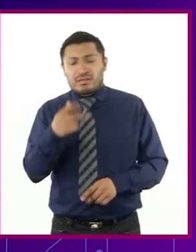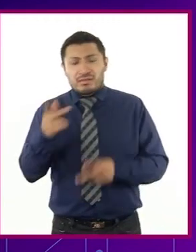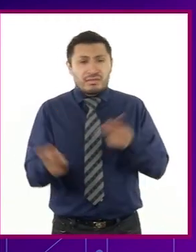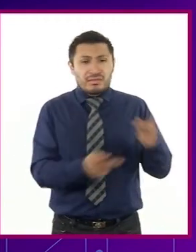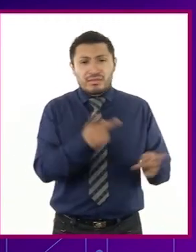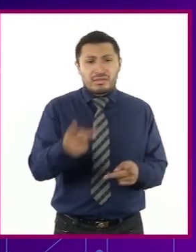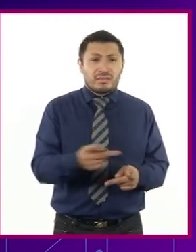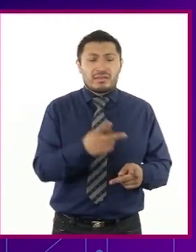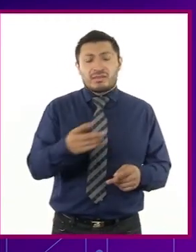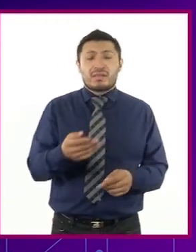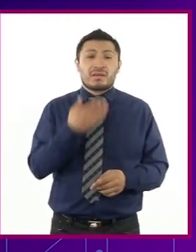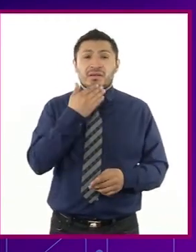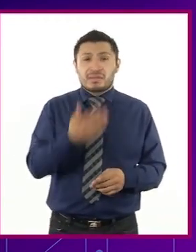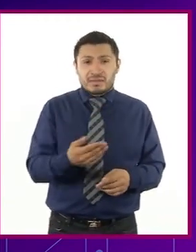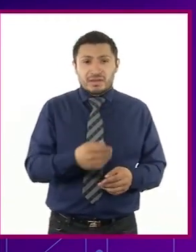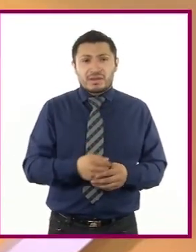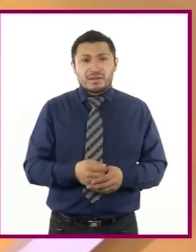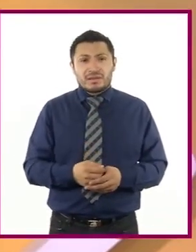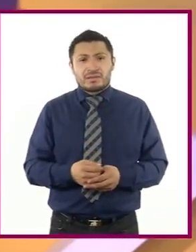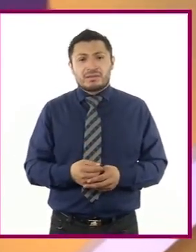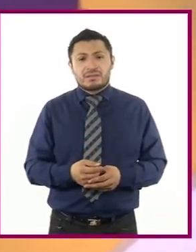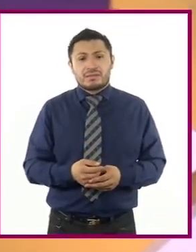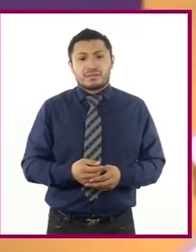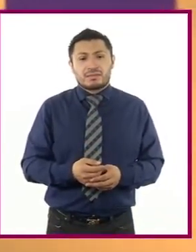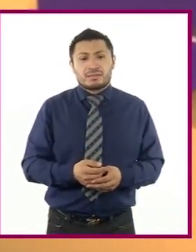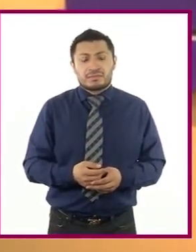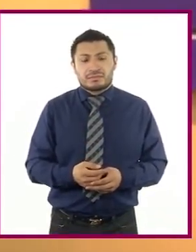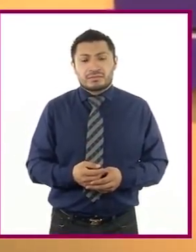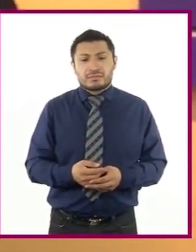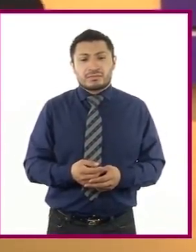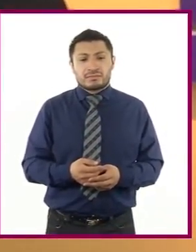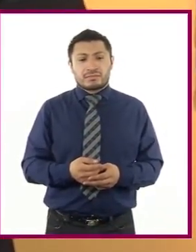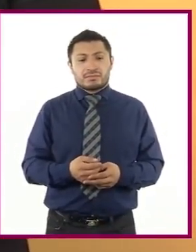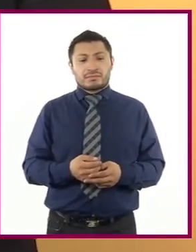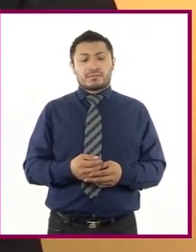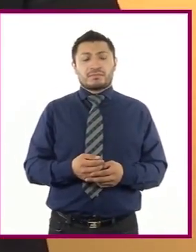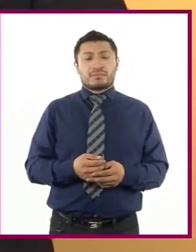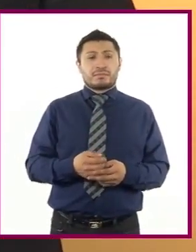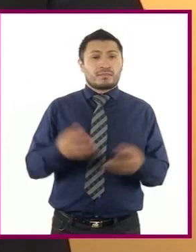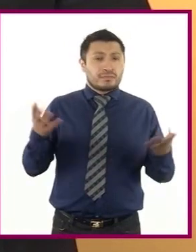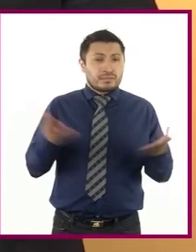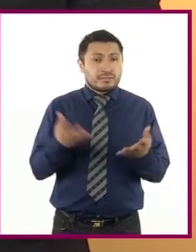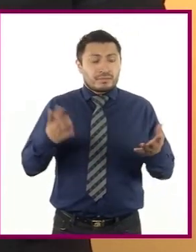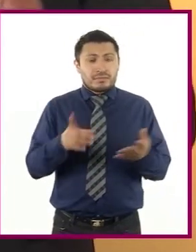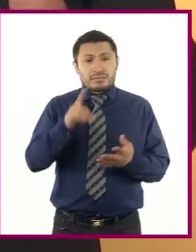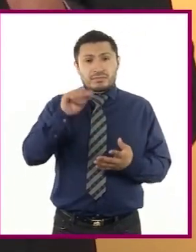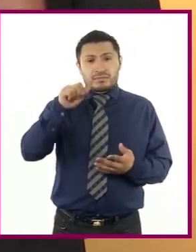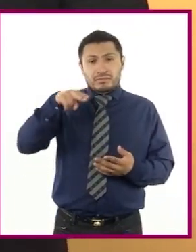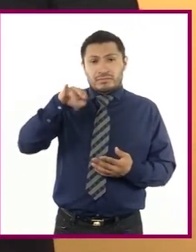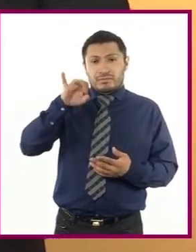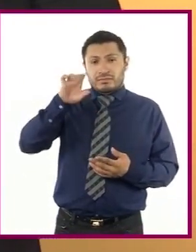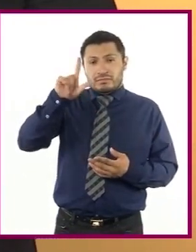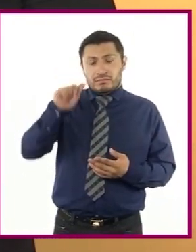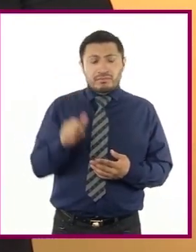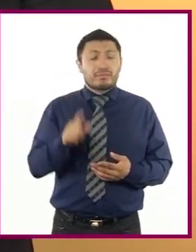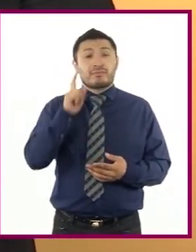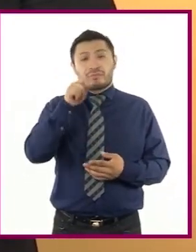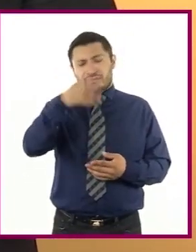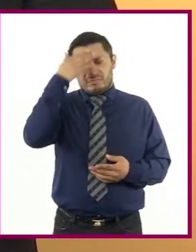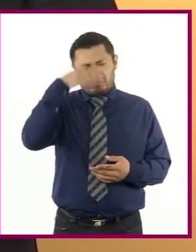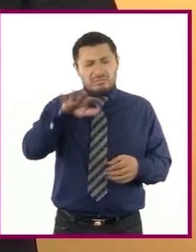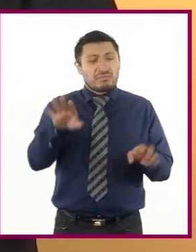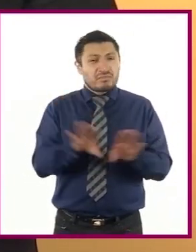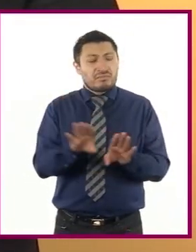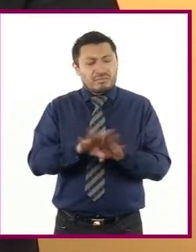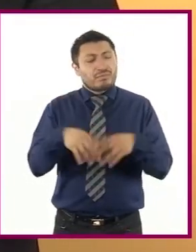preguntas respondidas correctamente. Para realizar el análisis del desempeño de Daniela en la prueba, ¿ya saben cuál es el